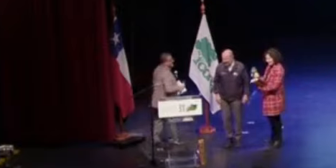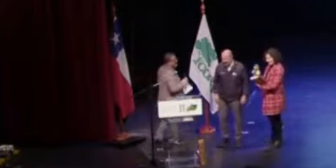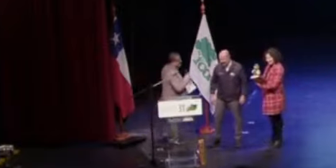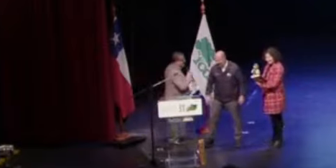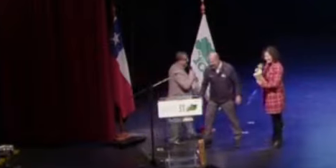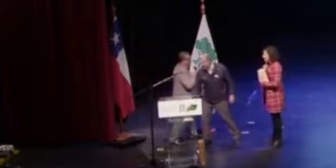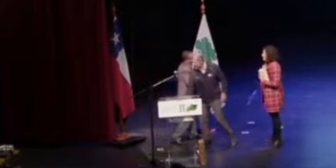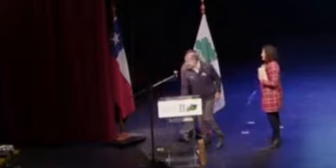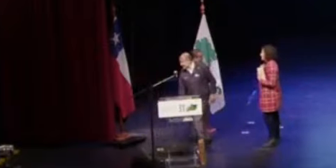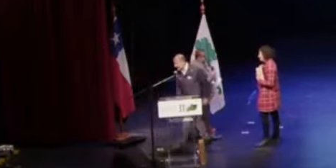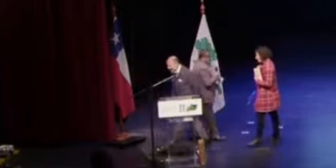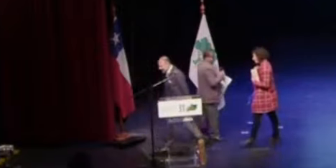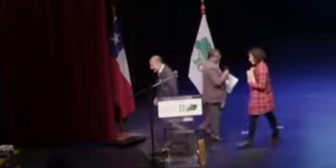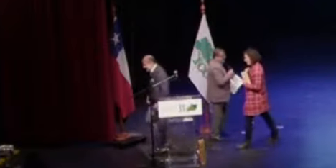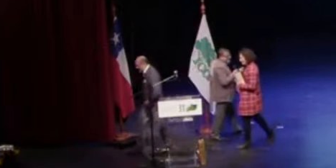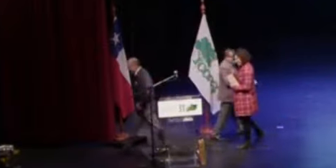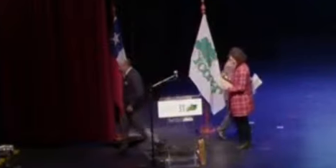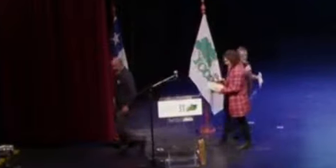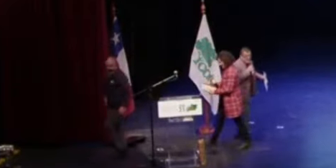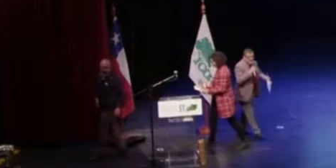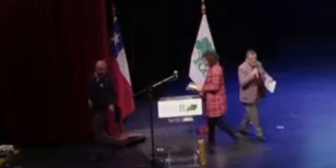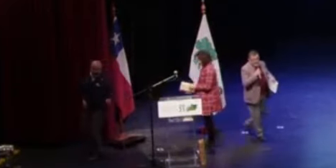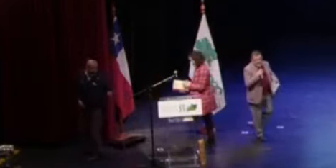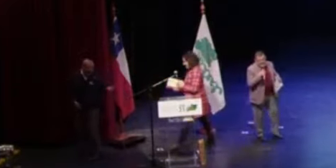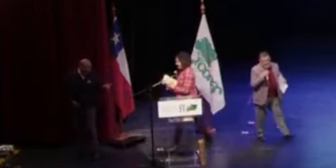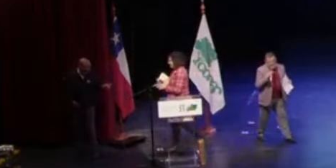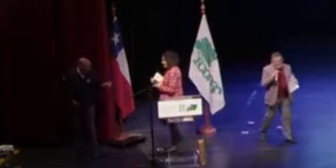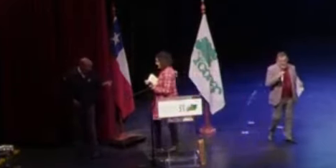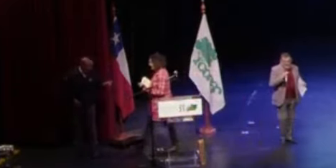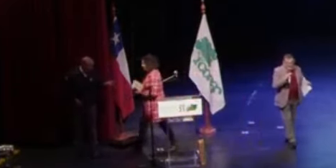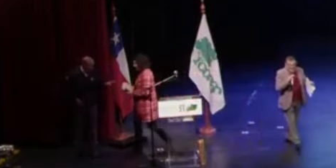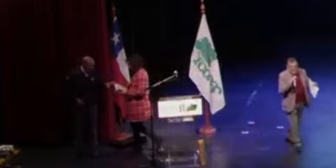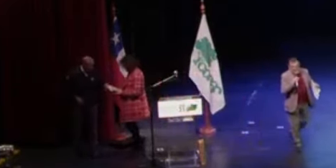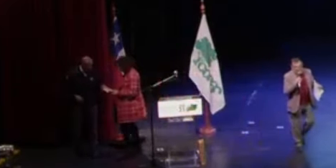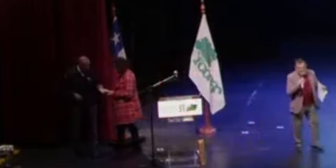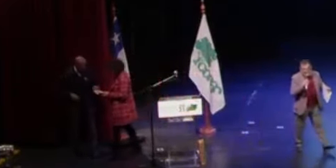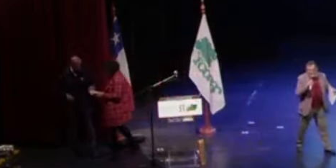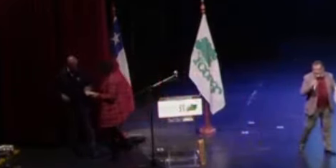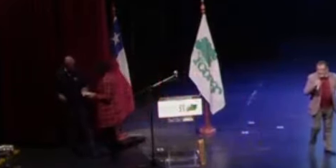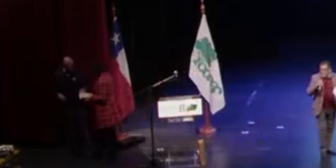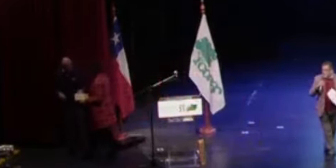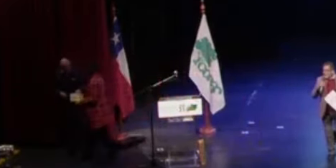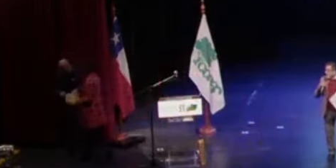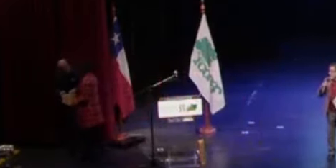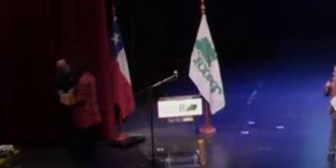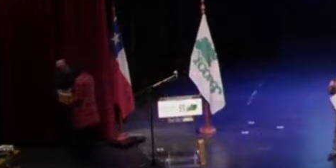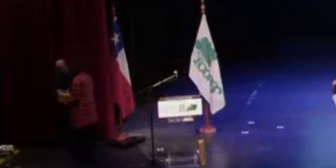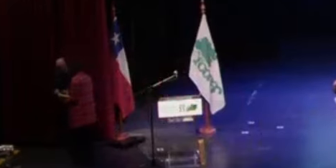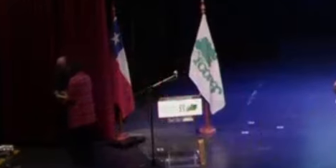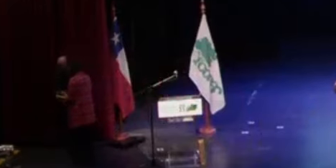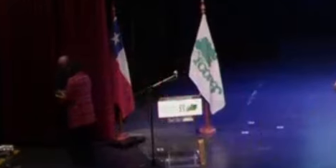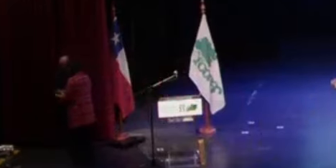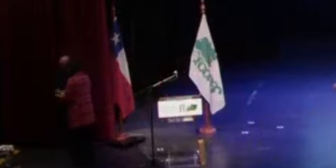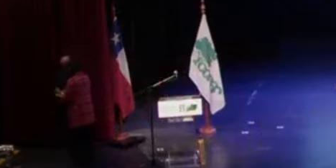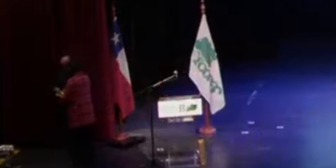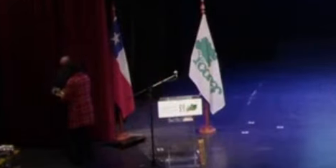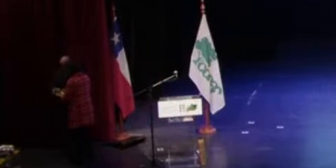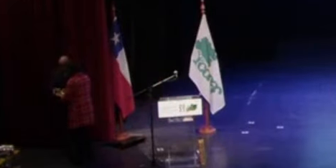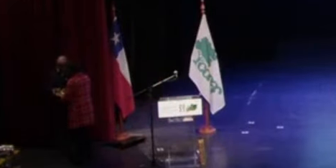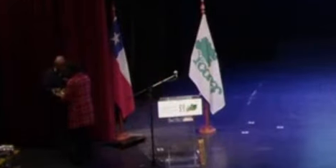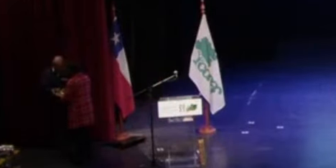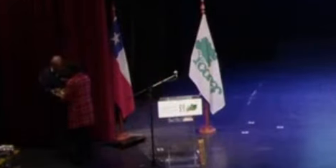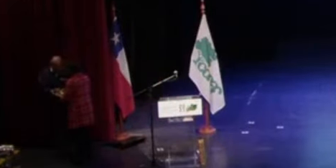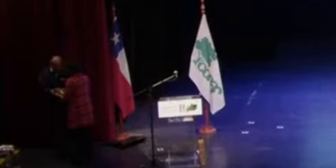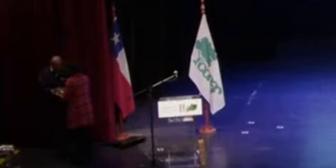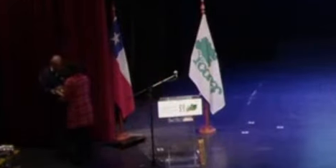gracias muchas gracias alcalde ahora le vamos a pedir a todos dos cosas uno a los fotógrafos los que estén tomando fotos